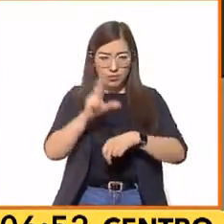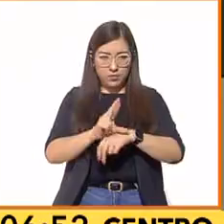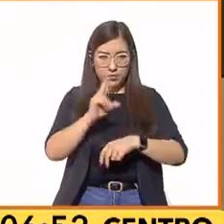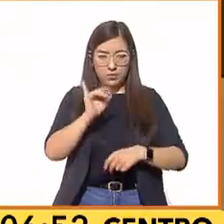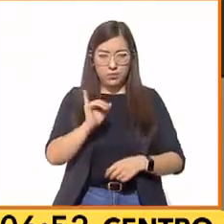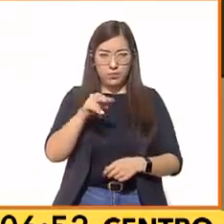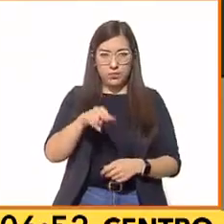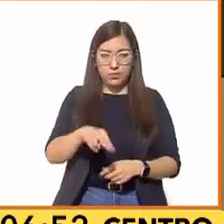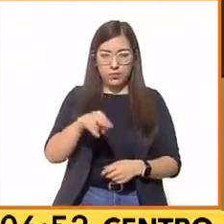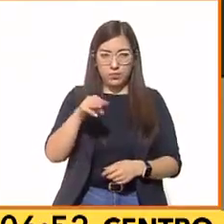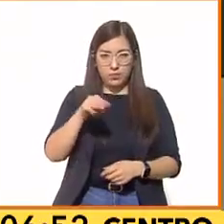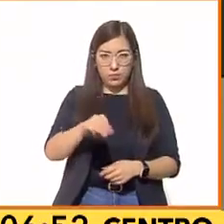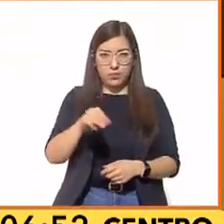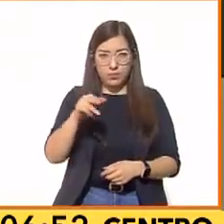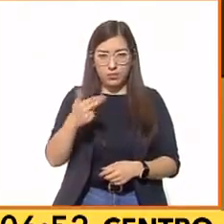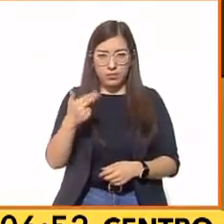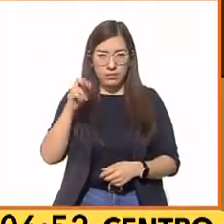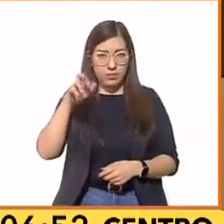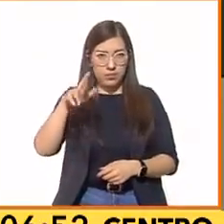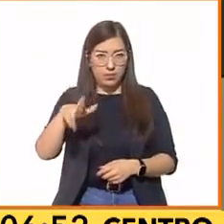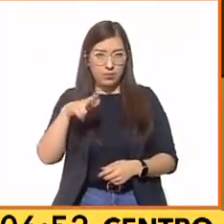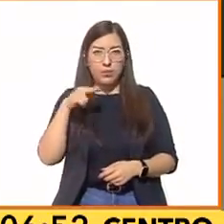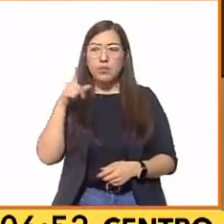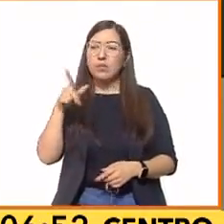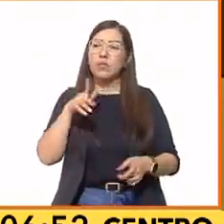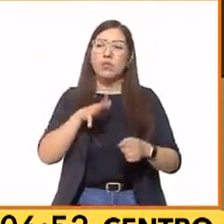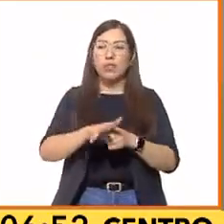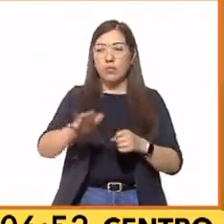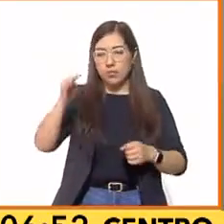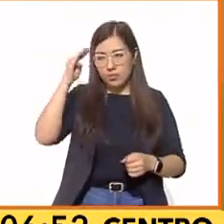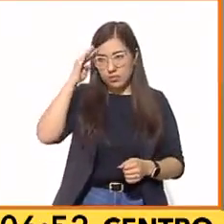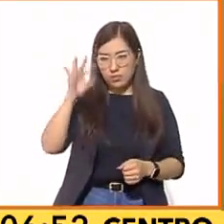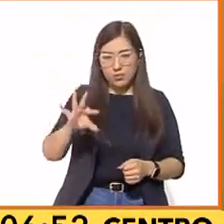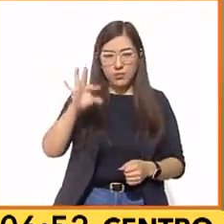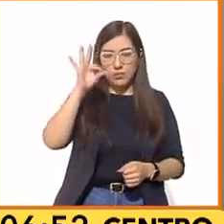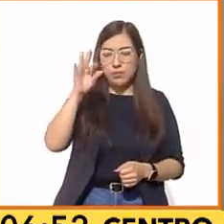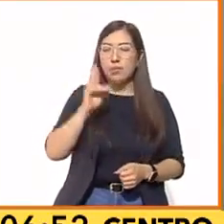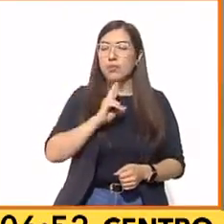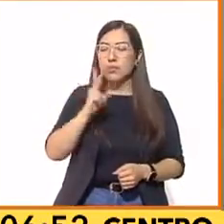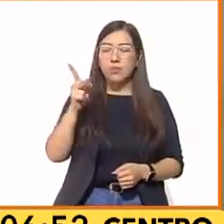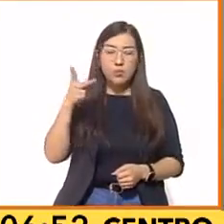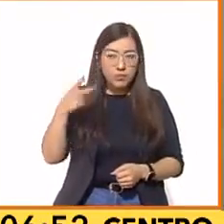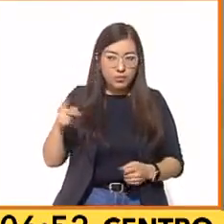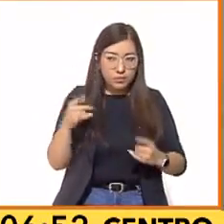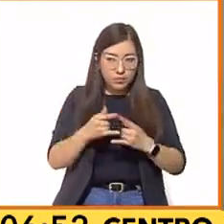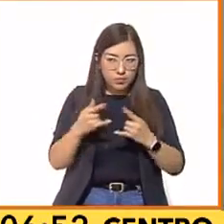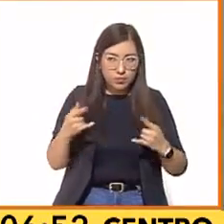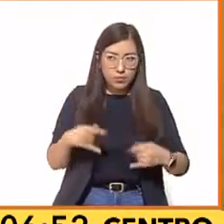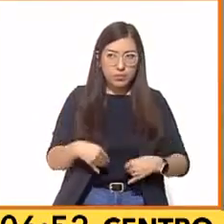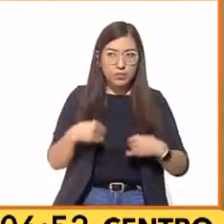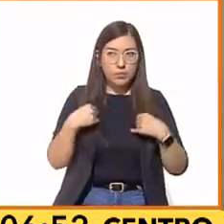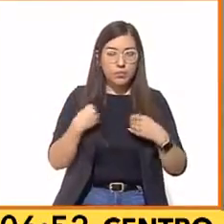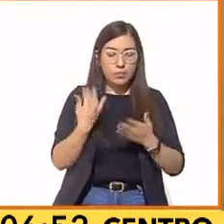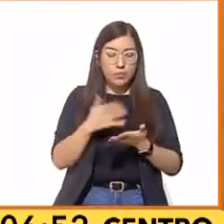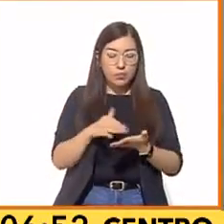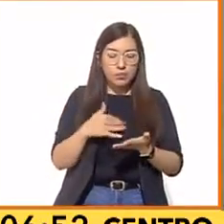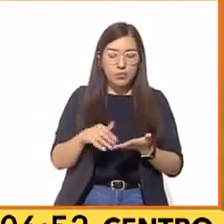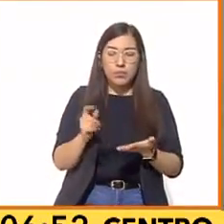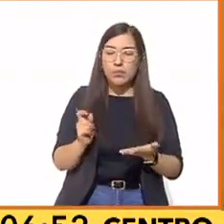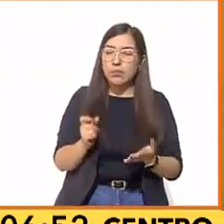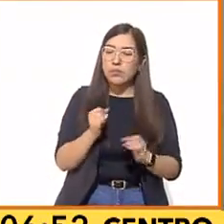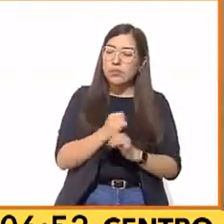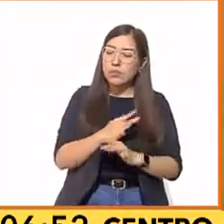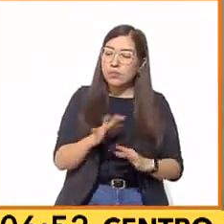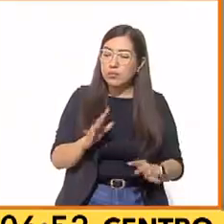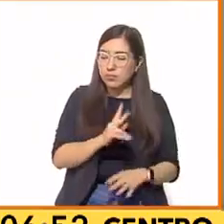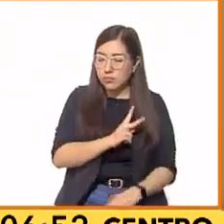de México, ¿qué biografía de Benito Juárez crees que es la más completa, la que trae la información que necesitamos